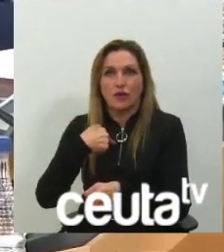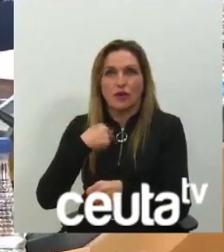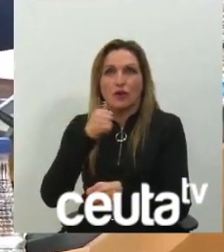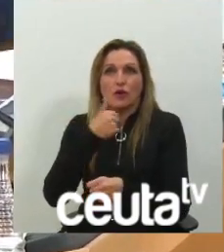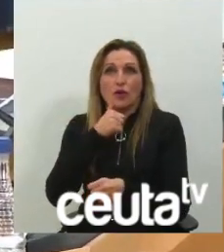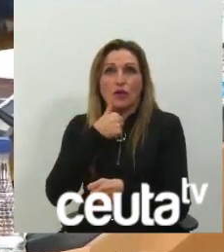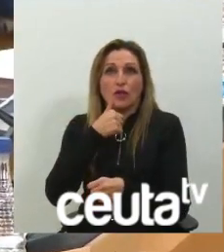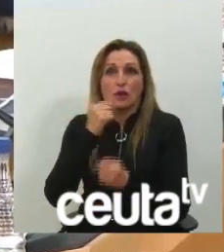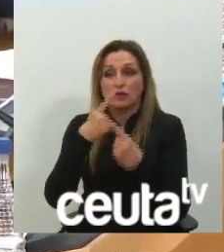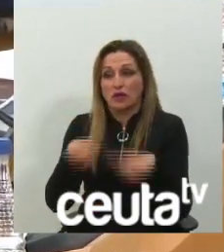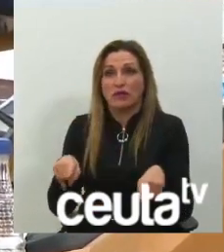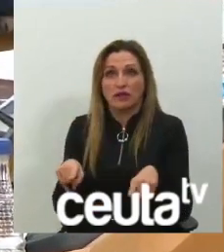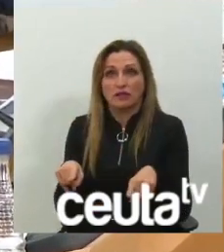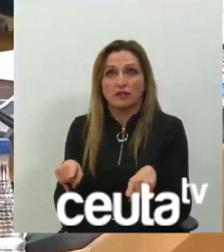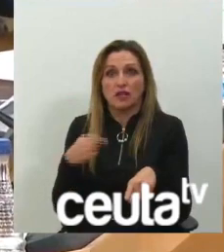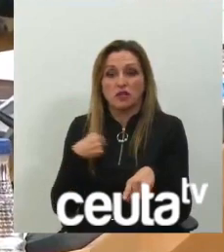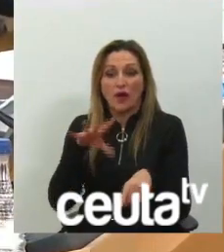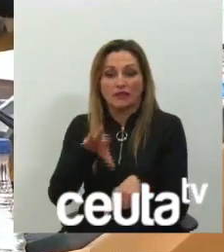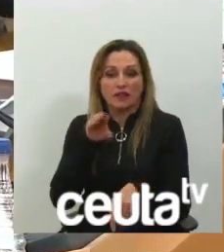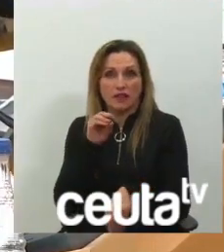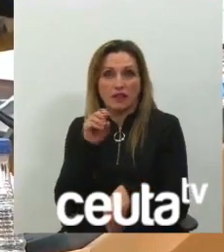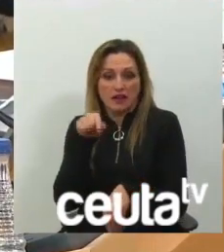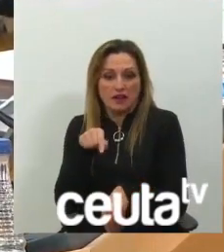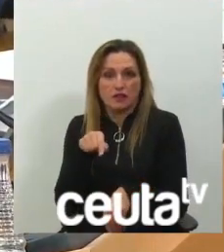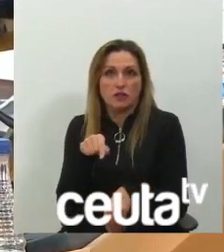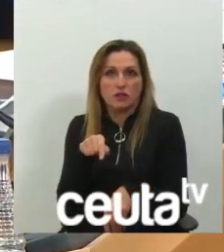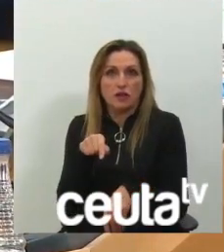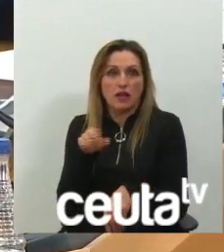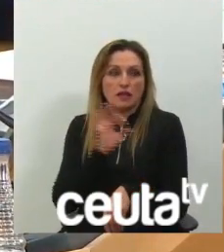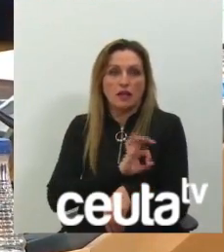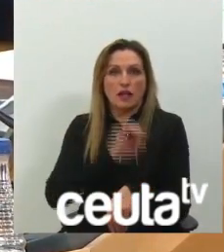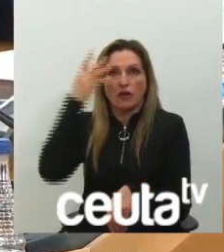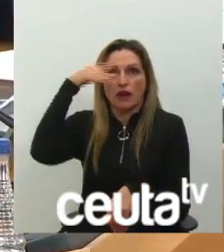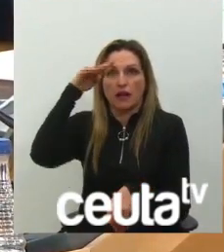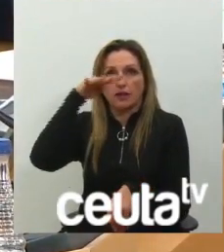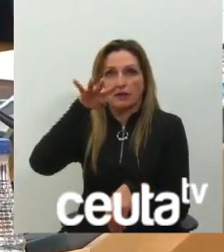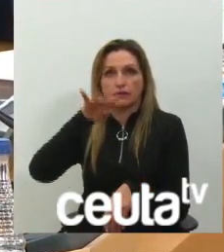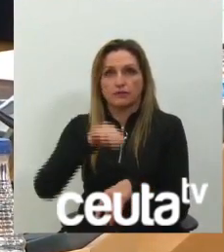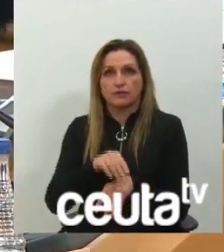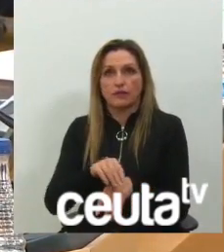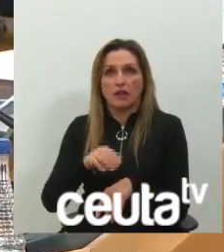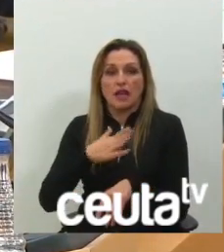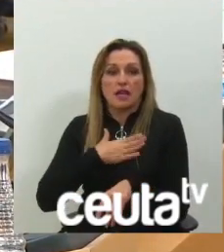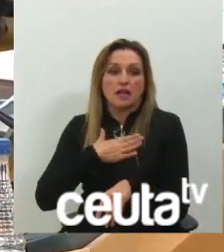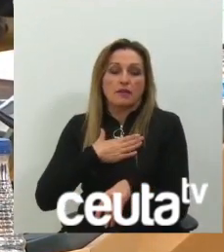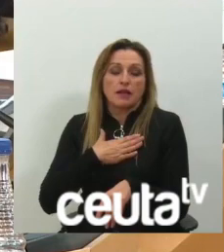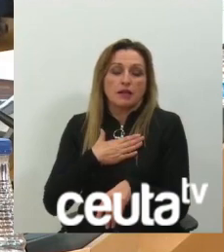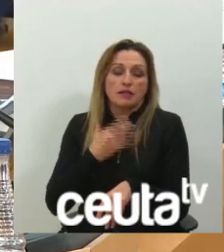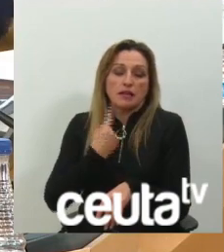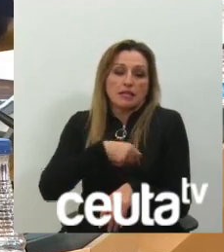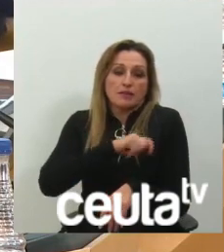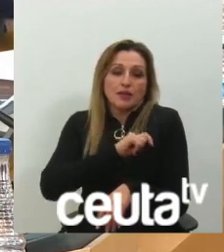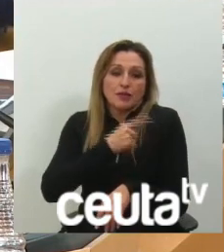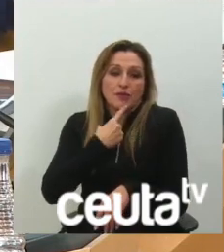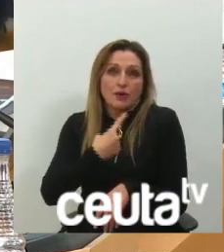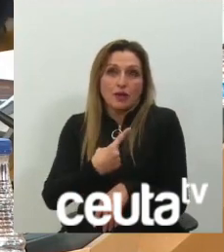bueno como lo explica es que yo entendió eso señora señora ame si me lo dice en español entiendo